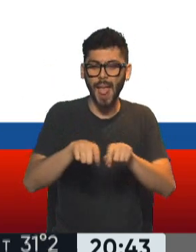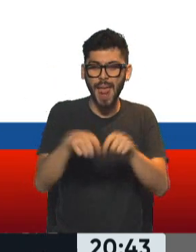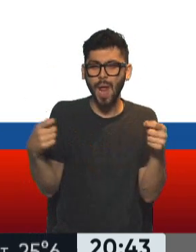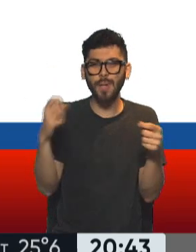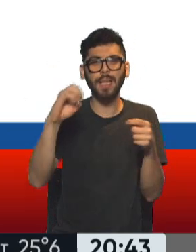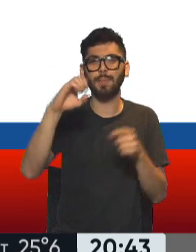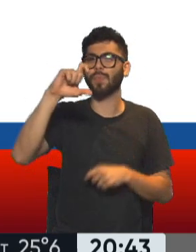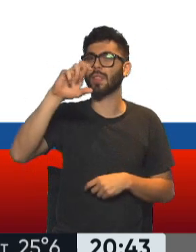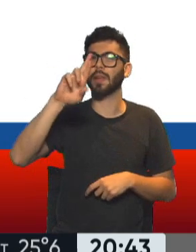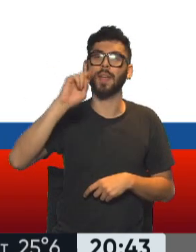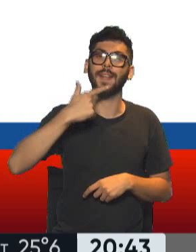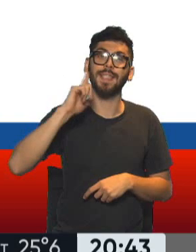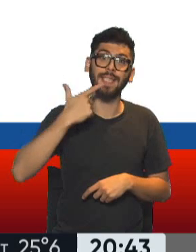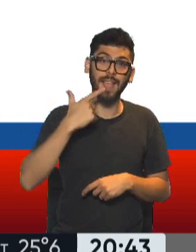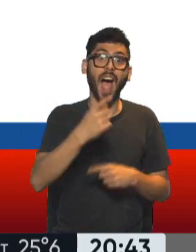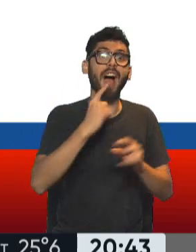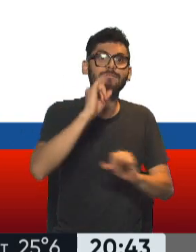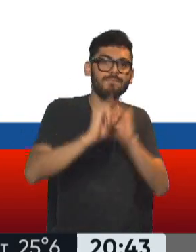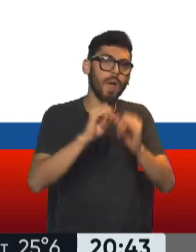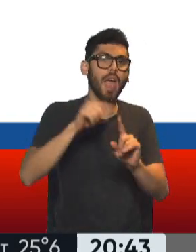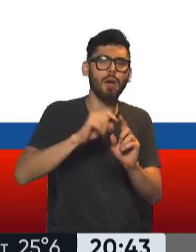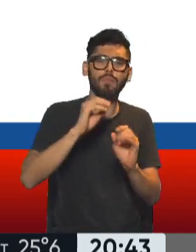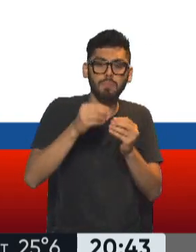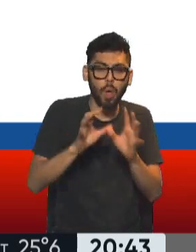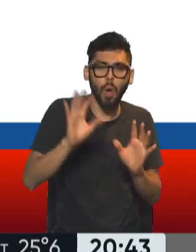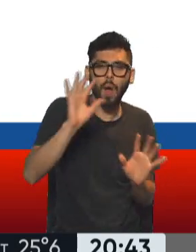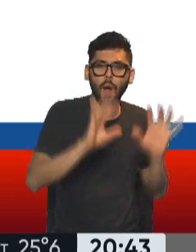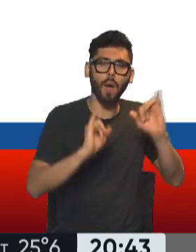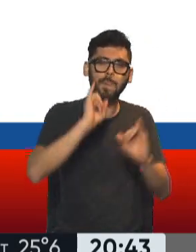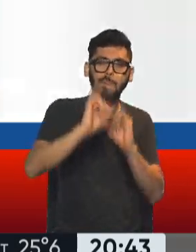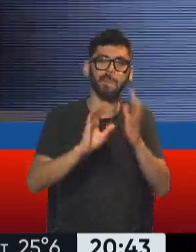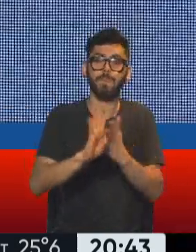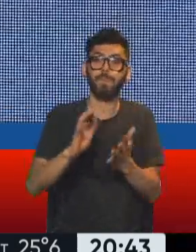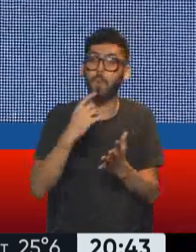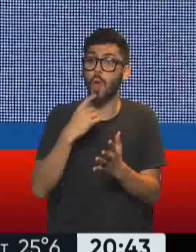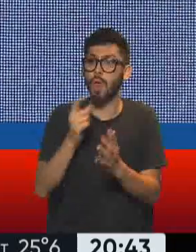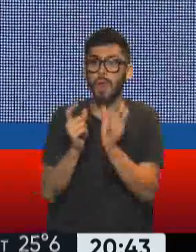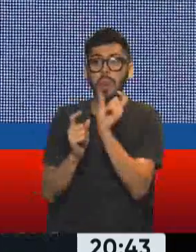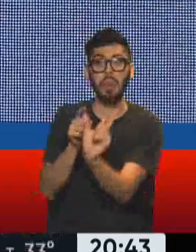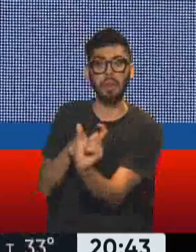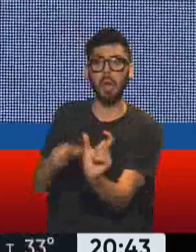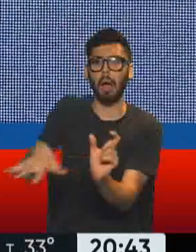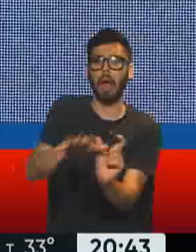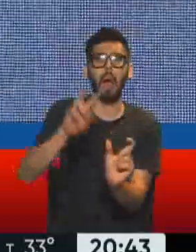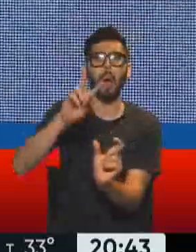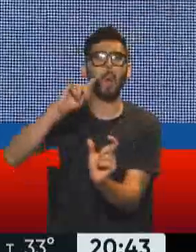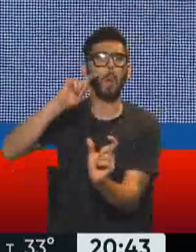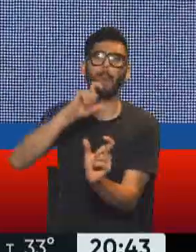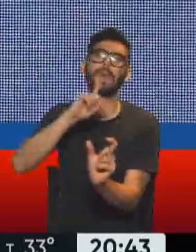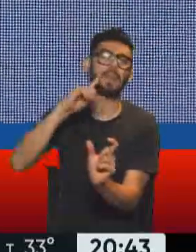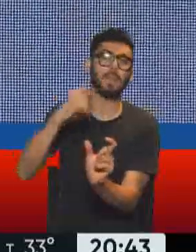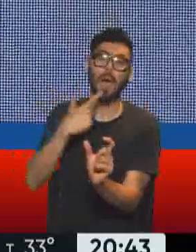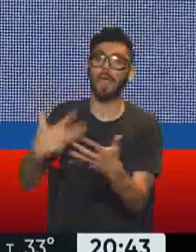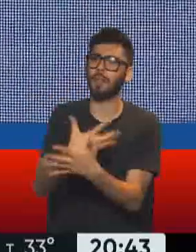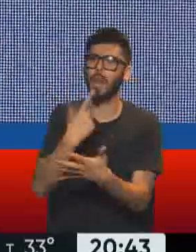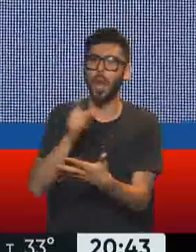crisis se destaca como ayudó a construir un discurso que disputa la categoría de víctimas y construye una memoria de la guerra contra